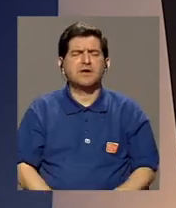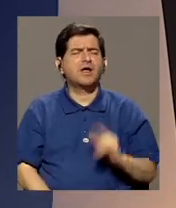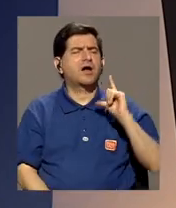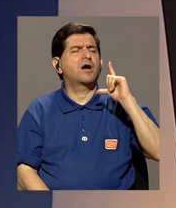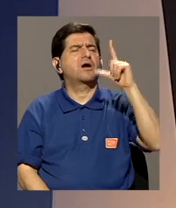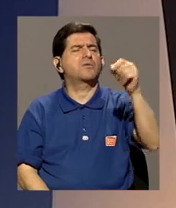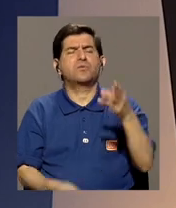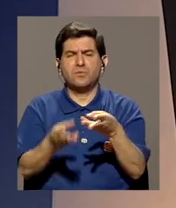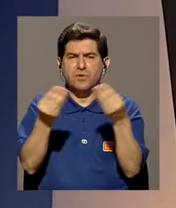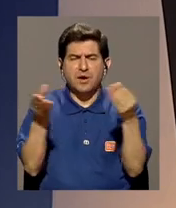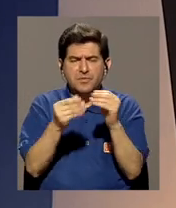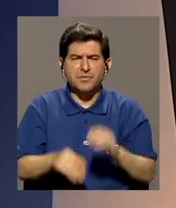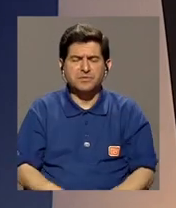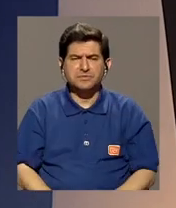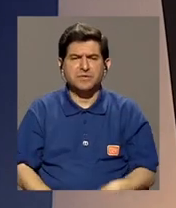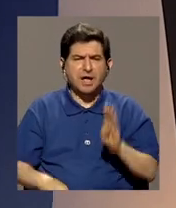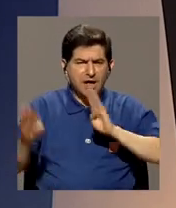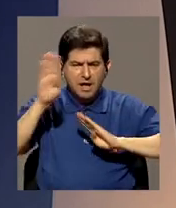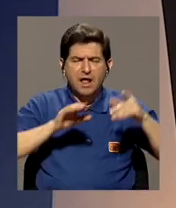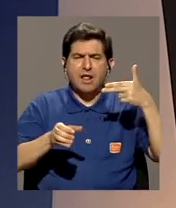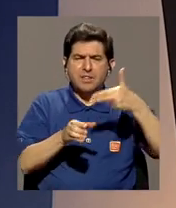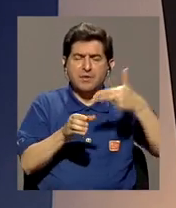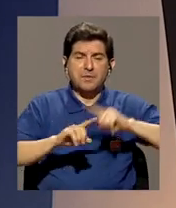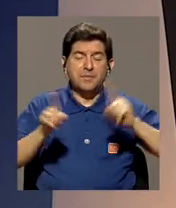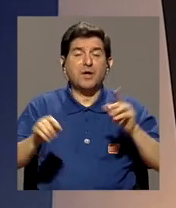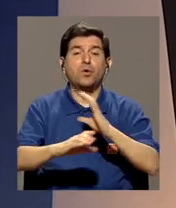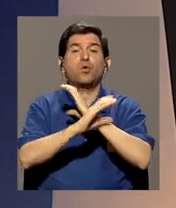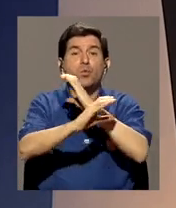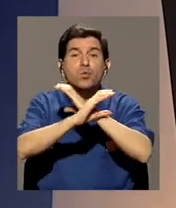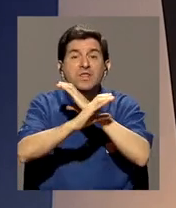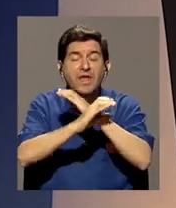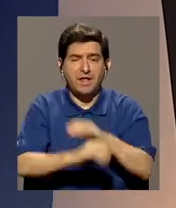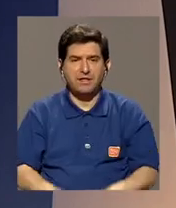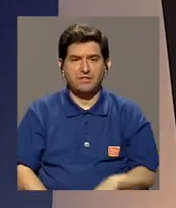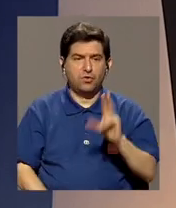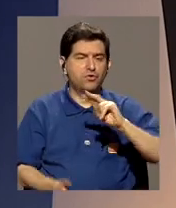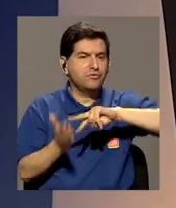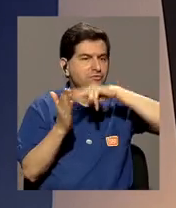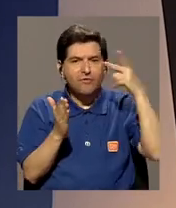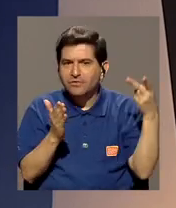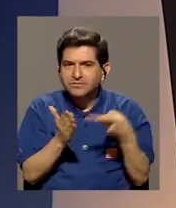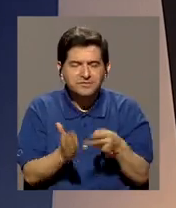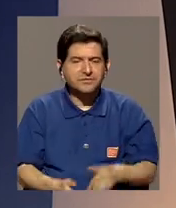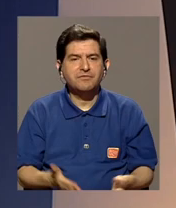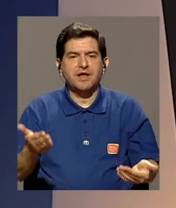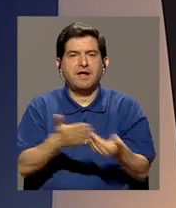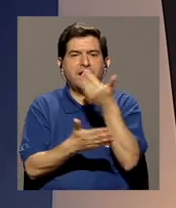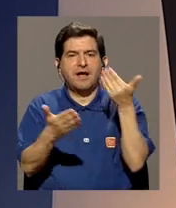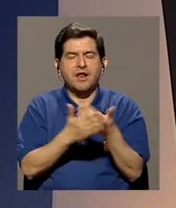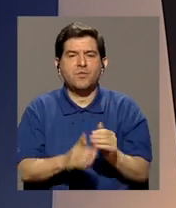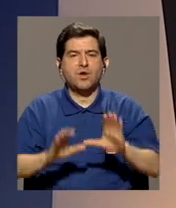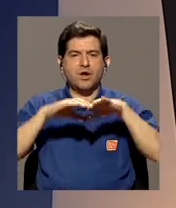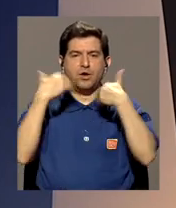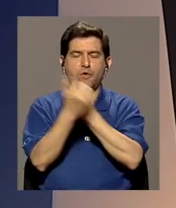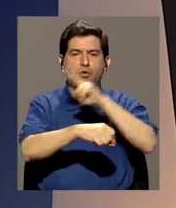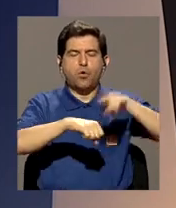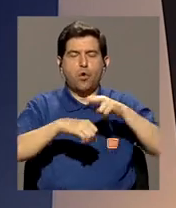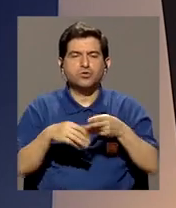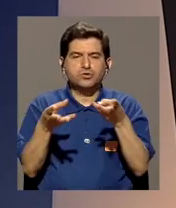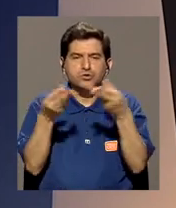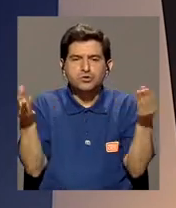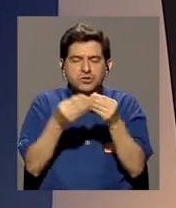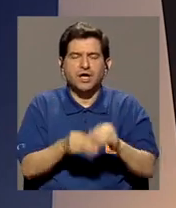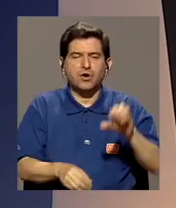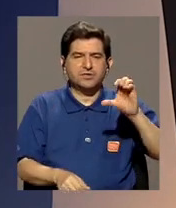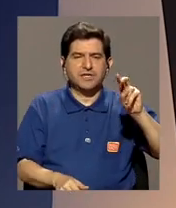rural como con producción de biocombustibles pero hay que tener mucho cuidado de que no convirtamos esto en uno consejo nacional